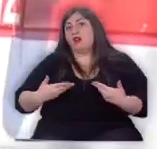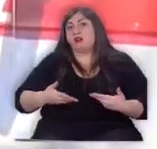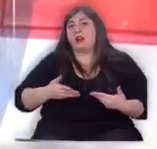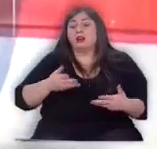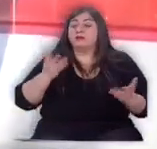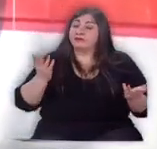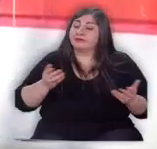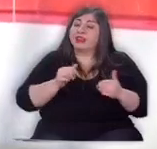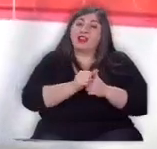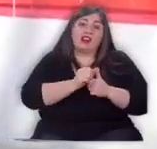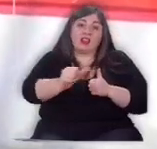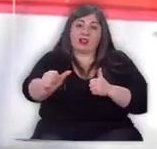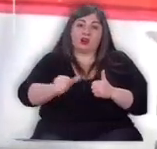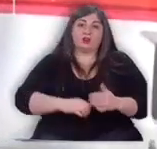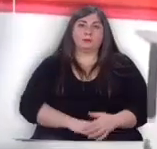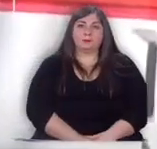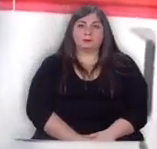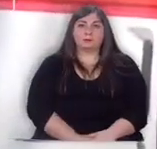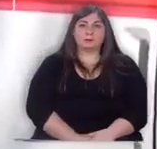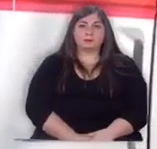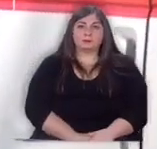aún parece bastante lejano.